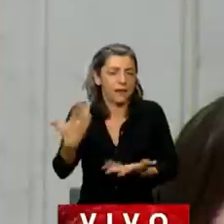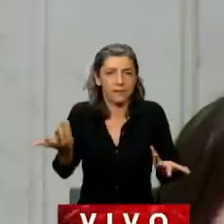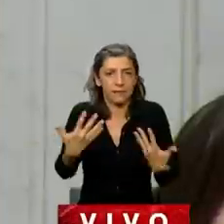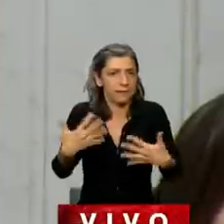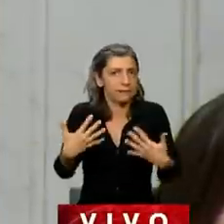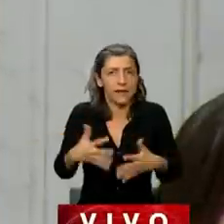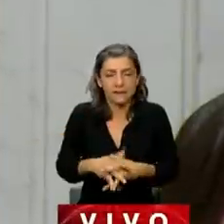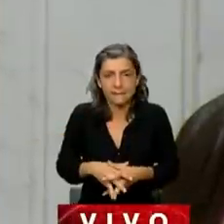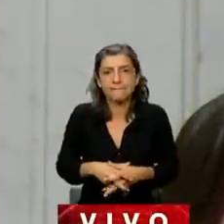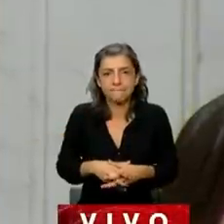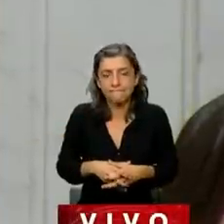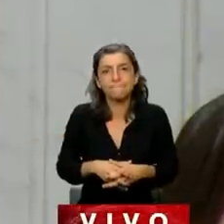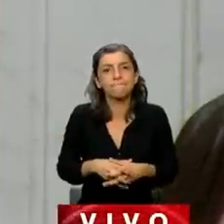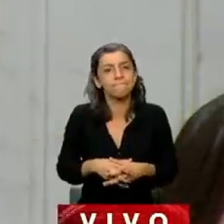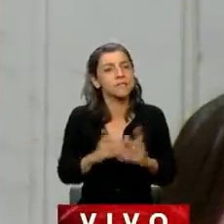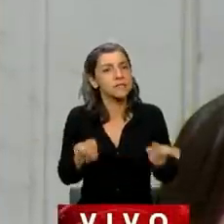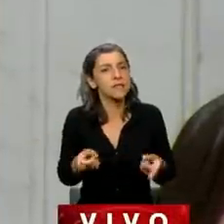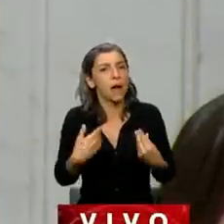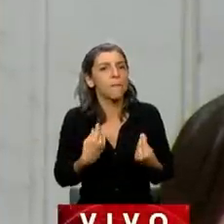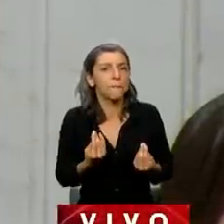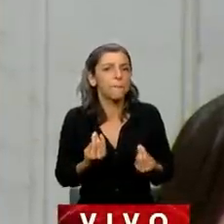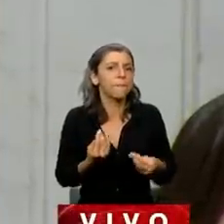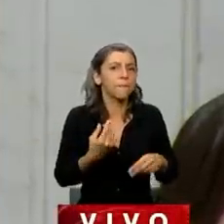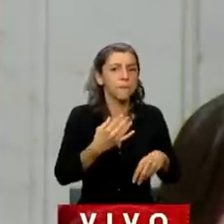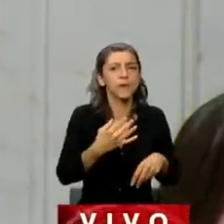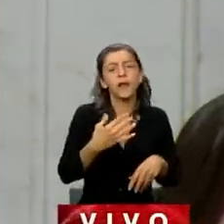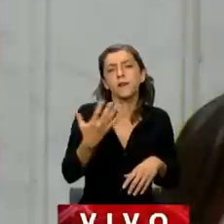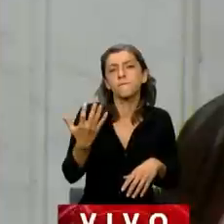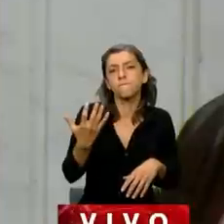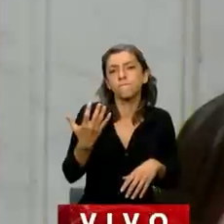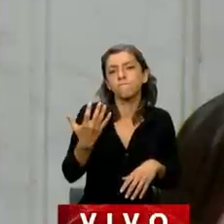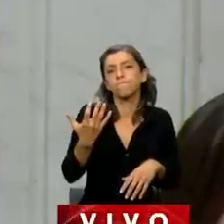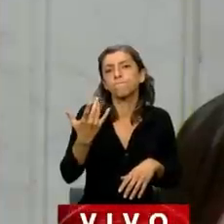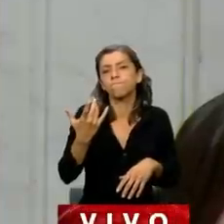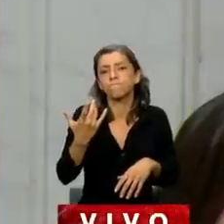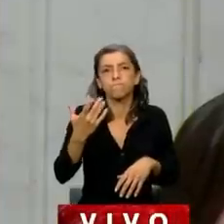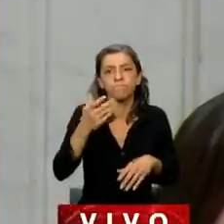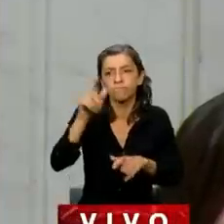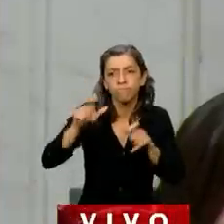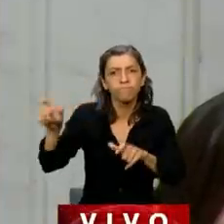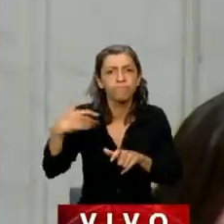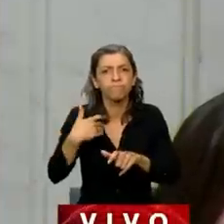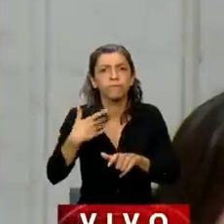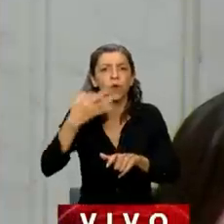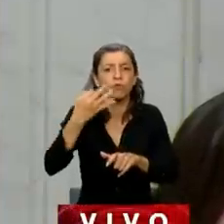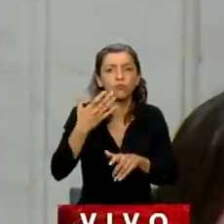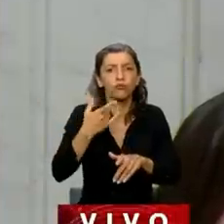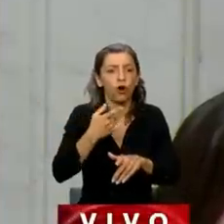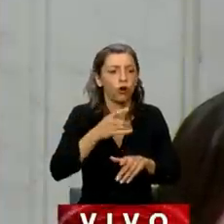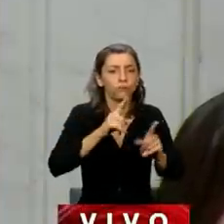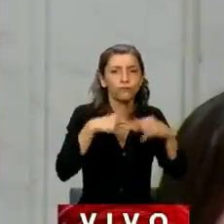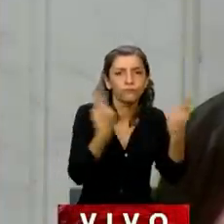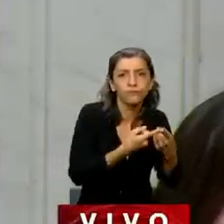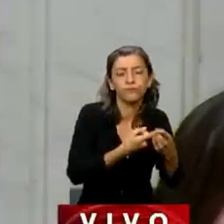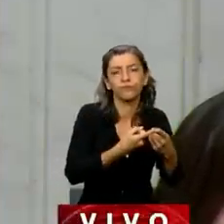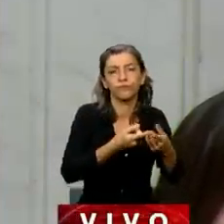Además, faltan en las especialidades críticas, como puede ser terapia intensiva, neonatología, salud